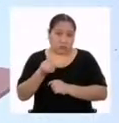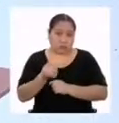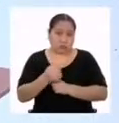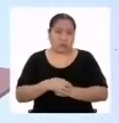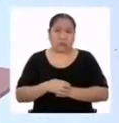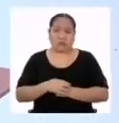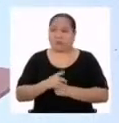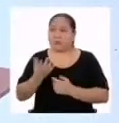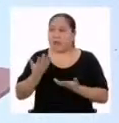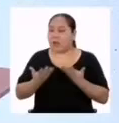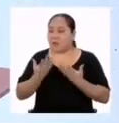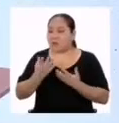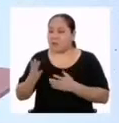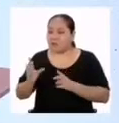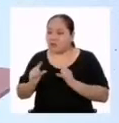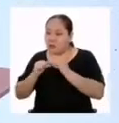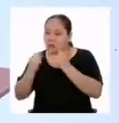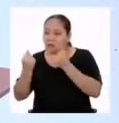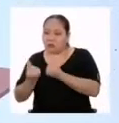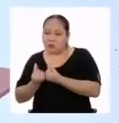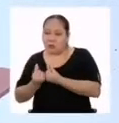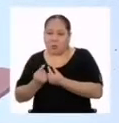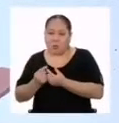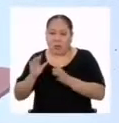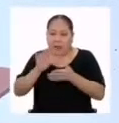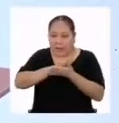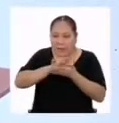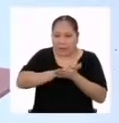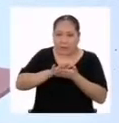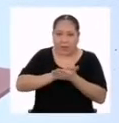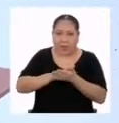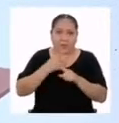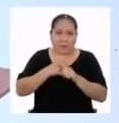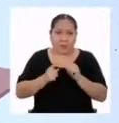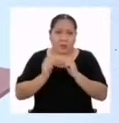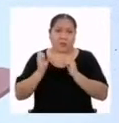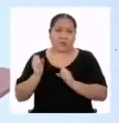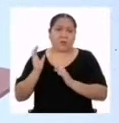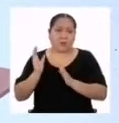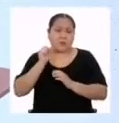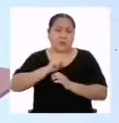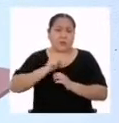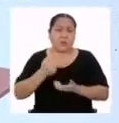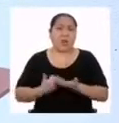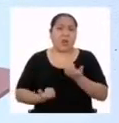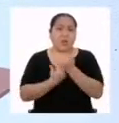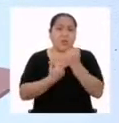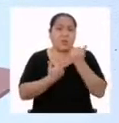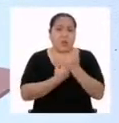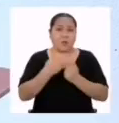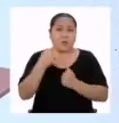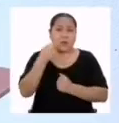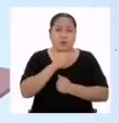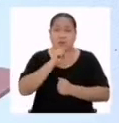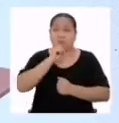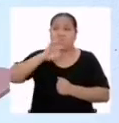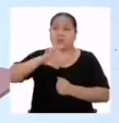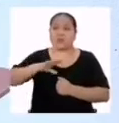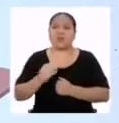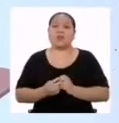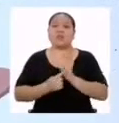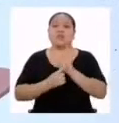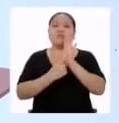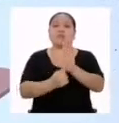para ayudarnos y esa es una costumbre que hemos heredado. Como dice Capsoli, son esas manifestaciones las que nos van configurando